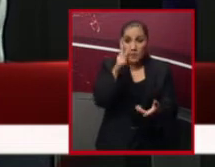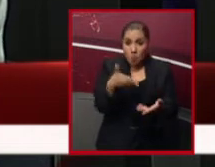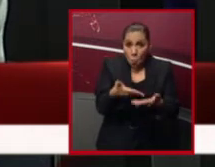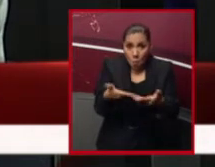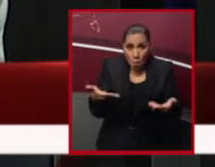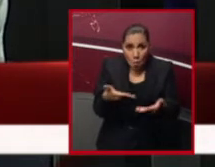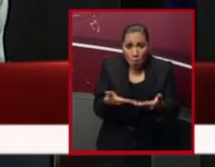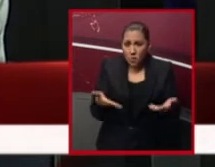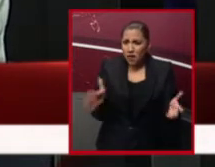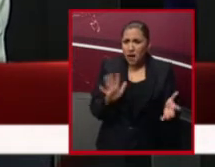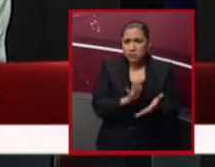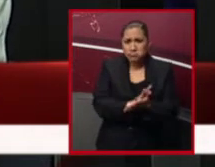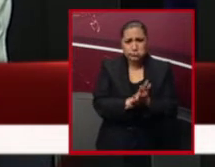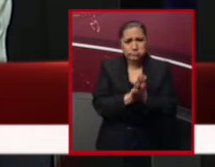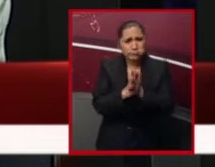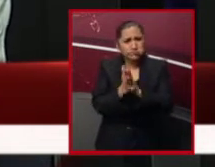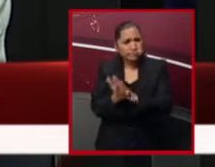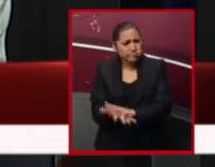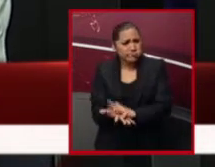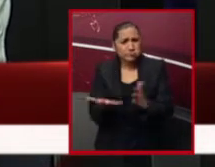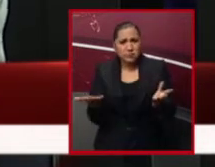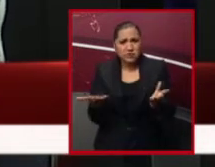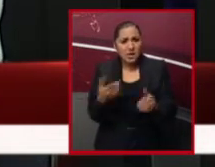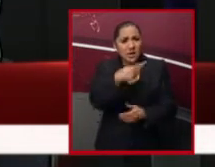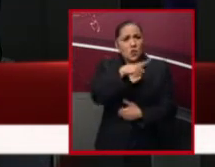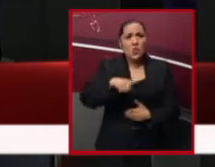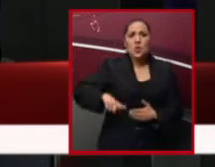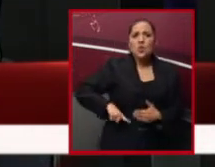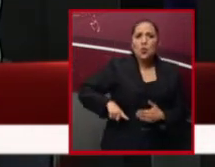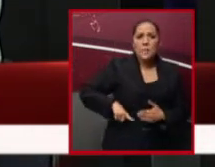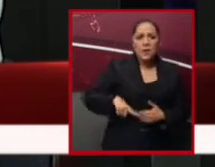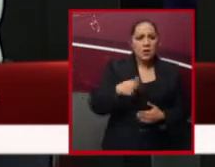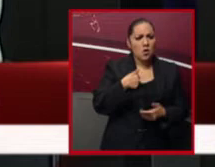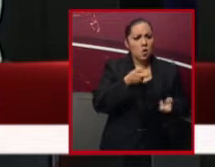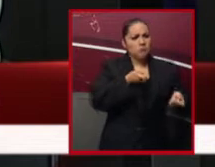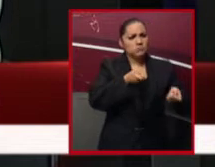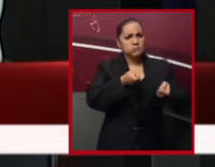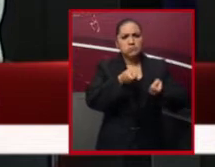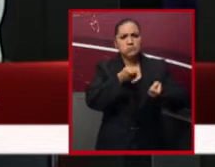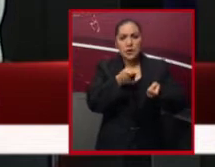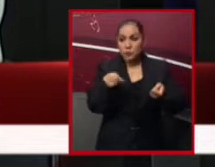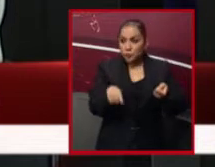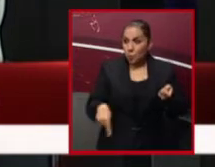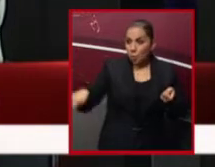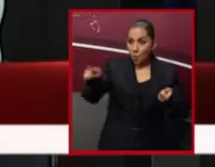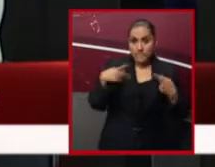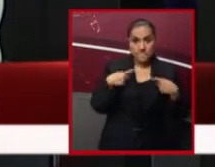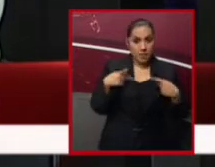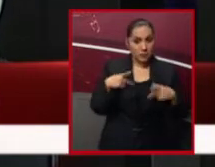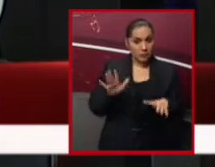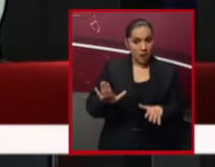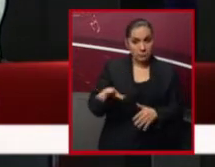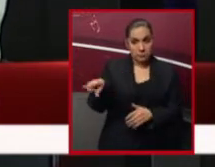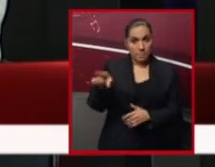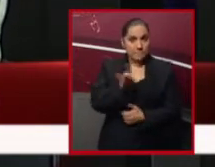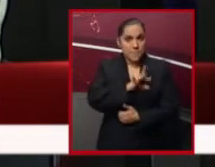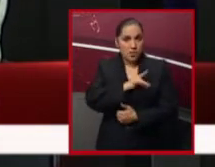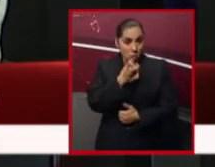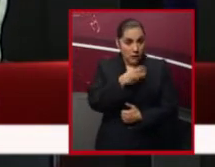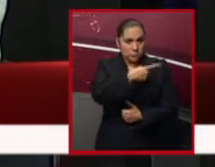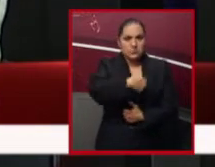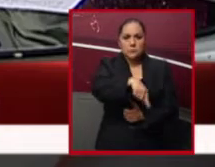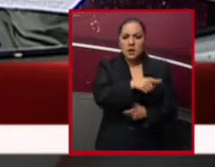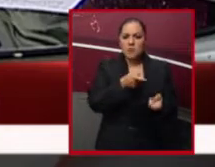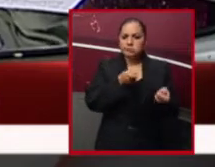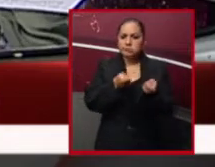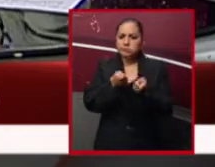gobernar. Atacar a la sociedad, aterrorizarla, mantenerla aterrorizada, es una forma de control